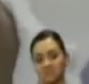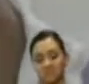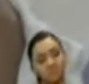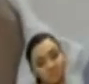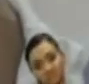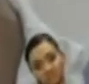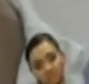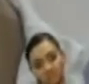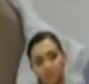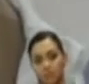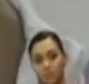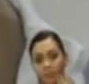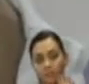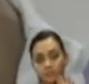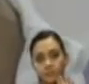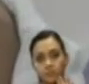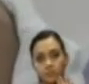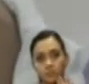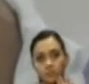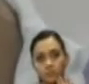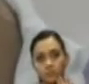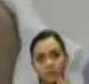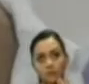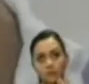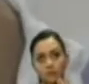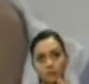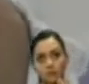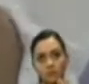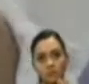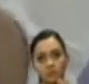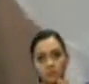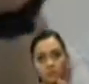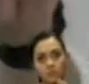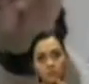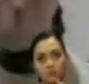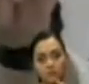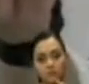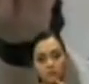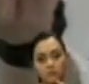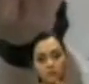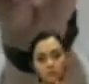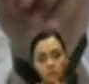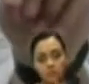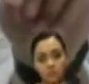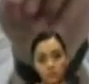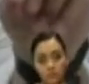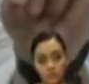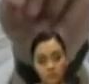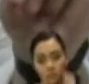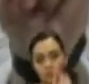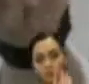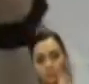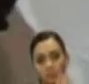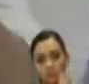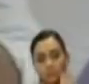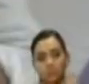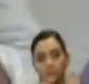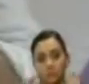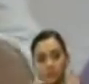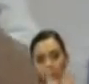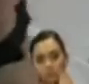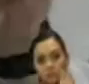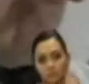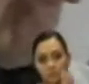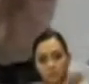reservas en un sistema dolarizado son los depósitos del sector público del Banco Central y